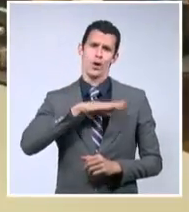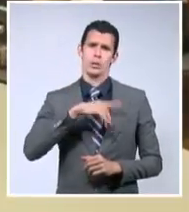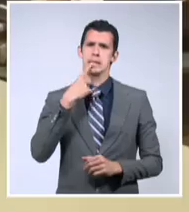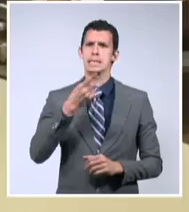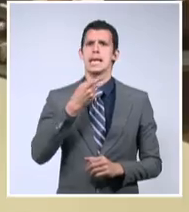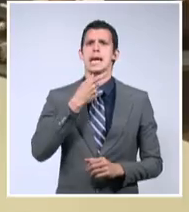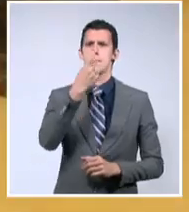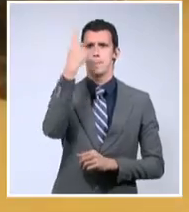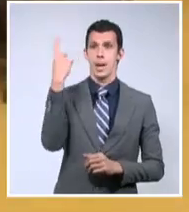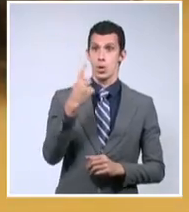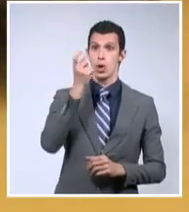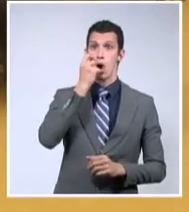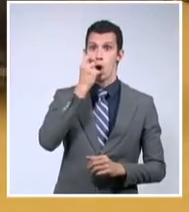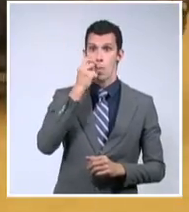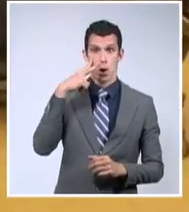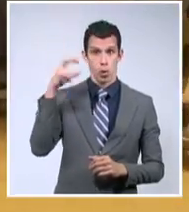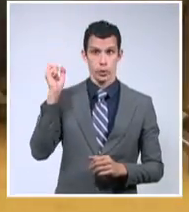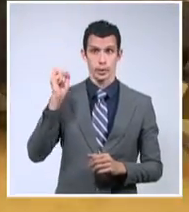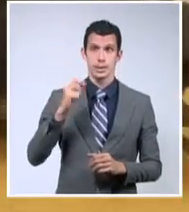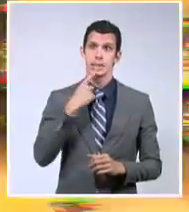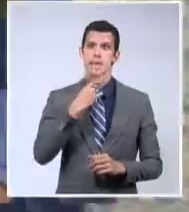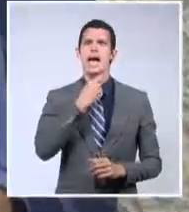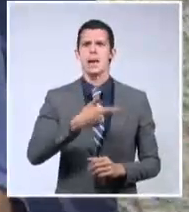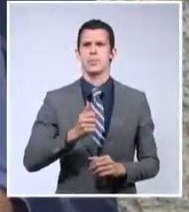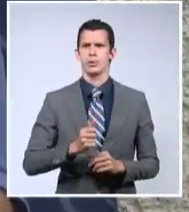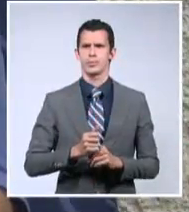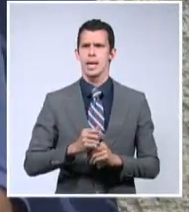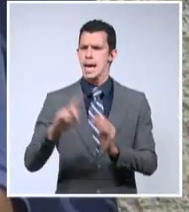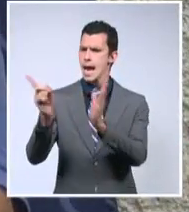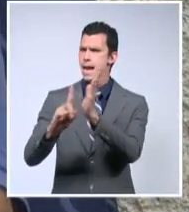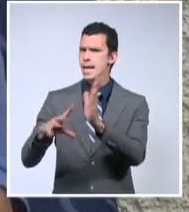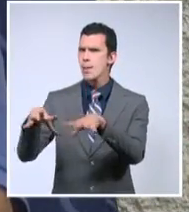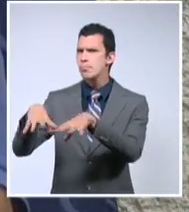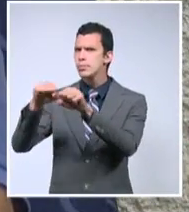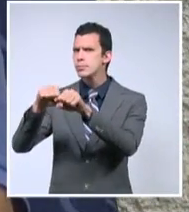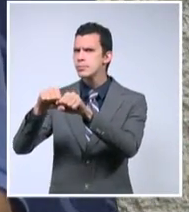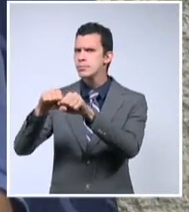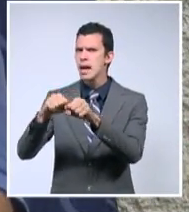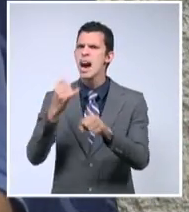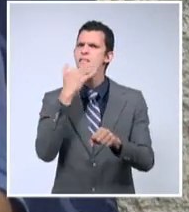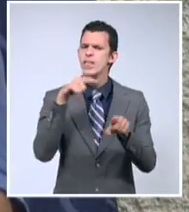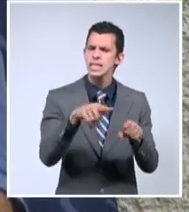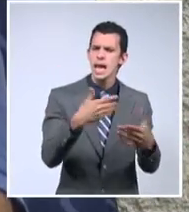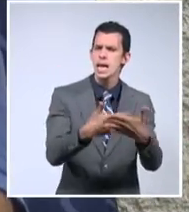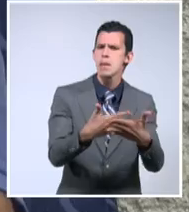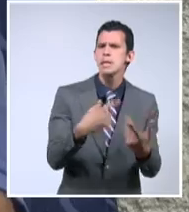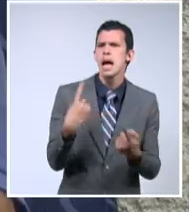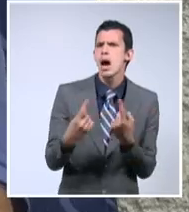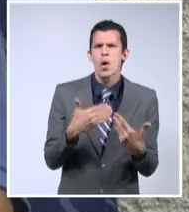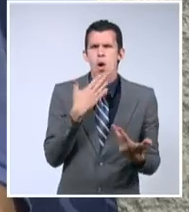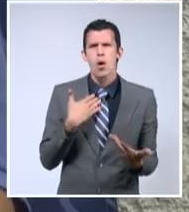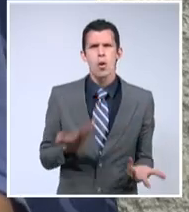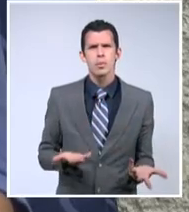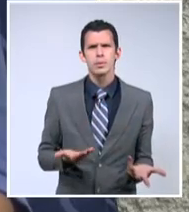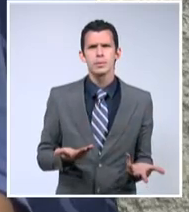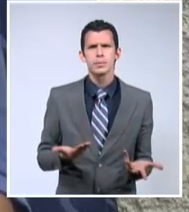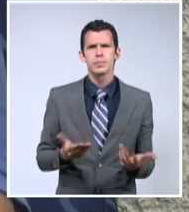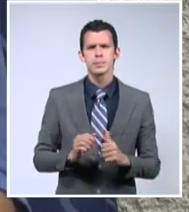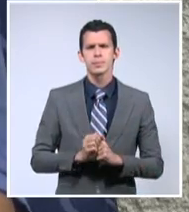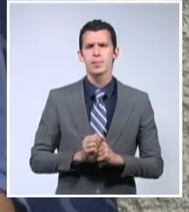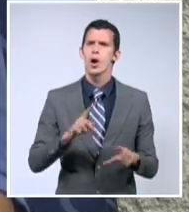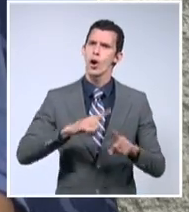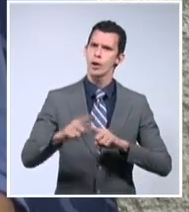representar para el sistema? Me preguntó si yo conocía personas que trabajaran en la radio, en los